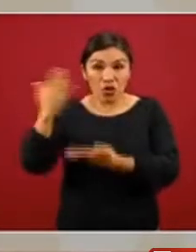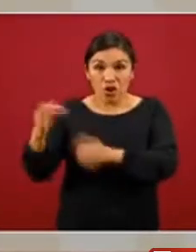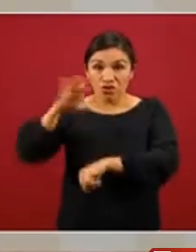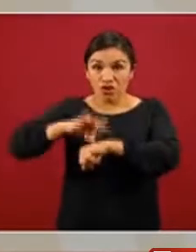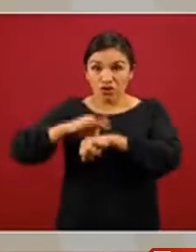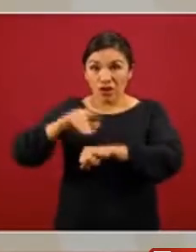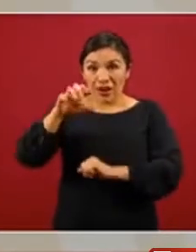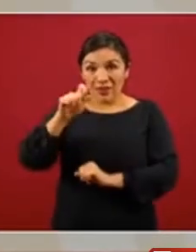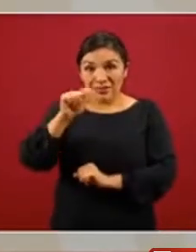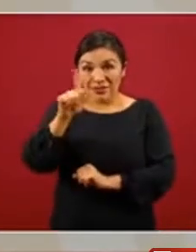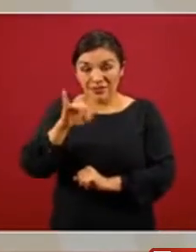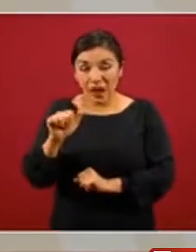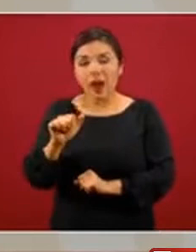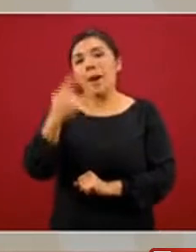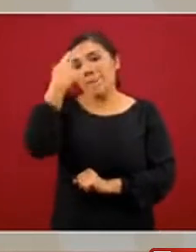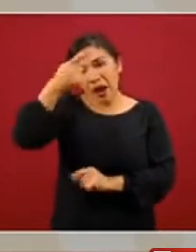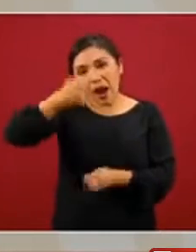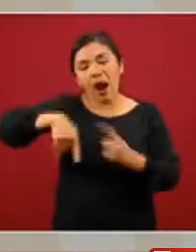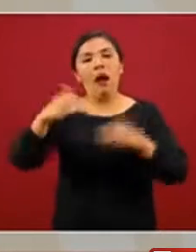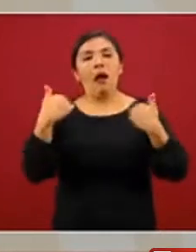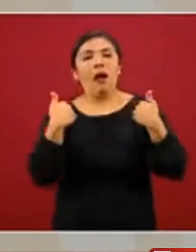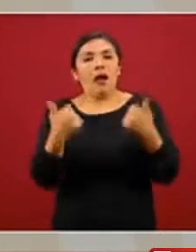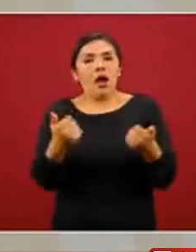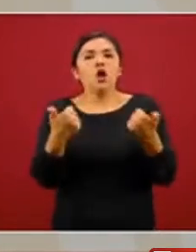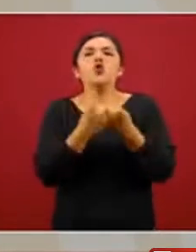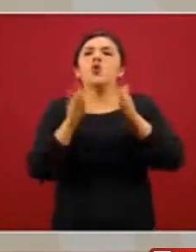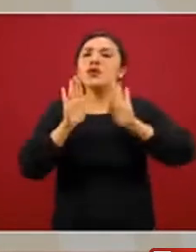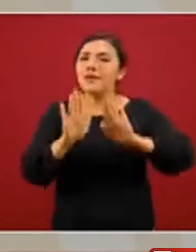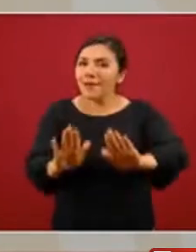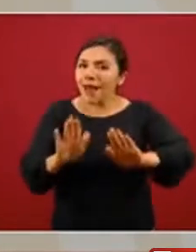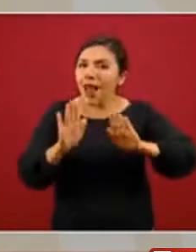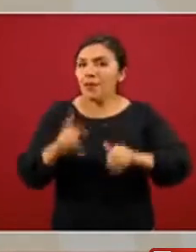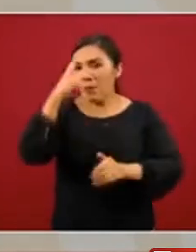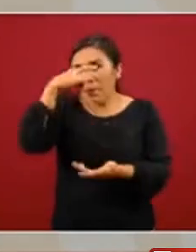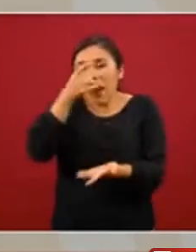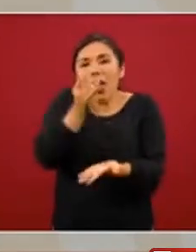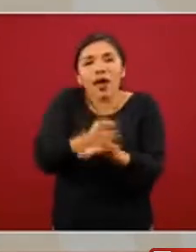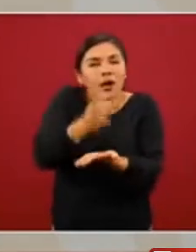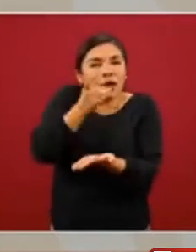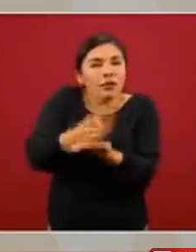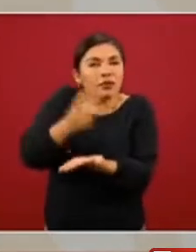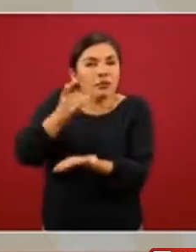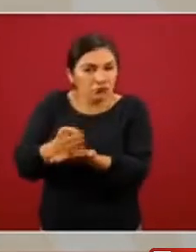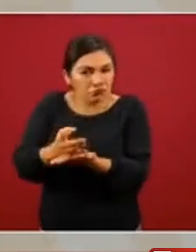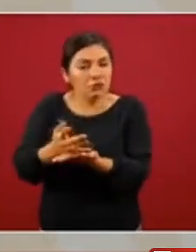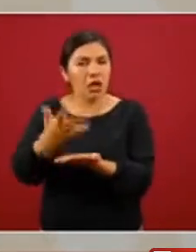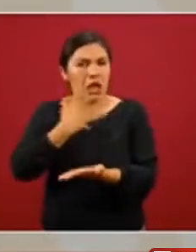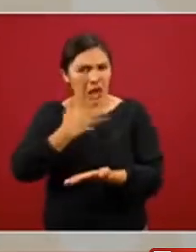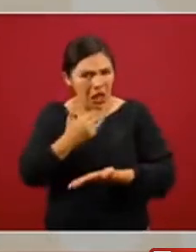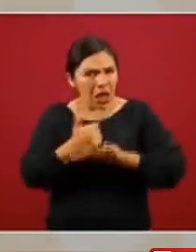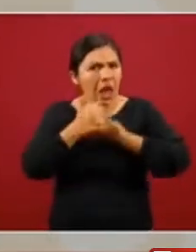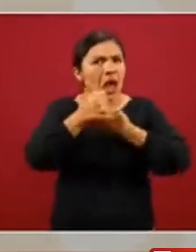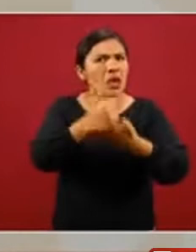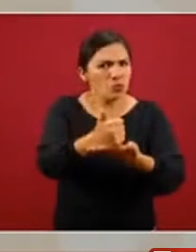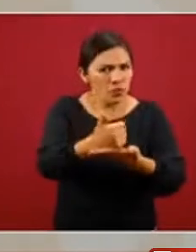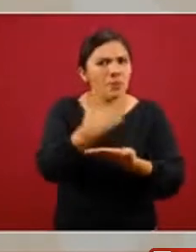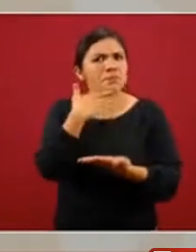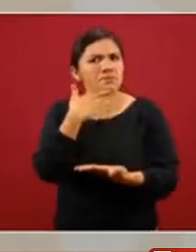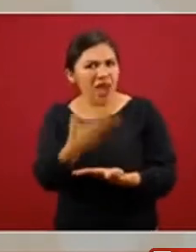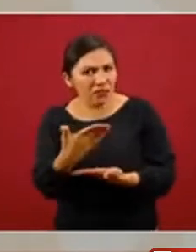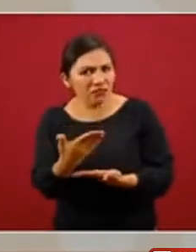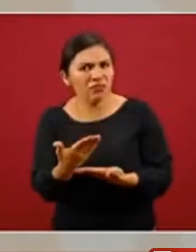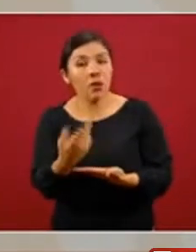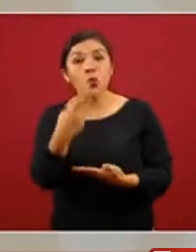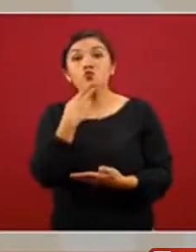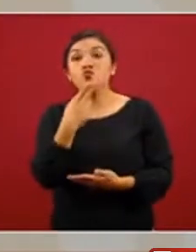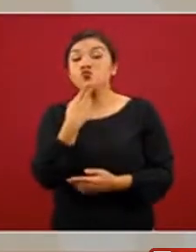Torre y tengamos la calma suficiente para identificar, hay ventajas potenciales del